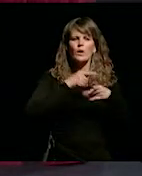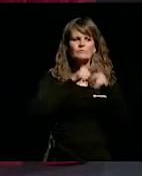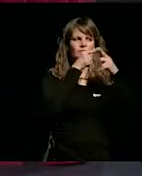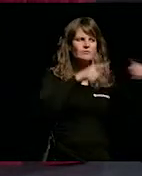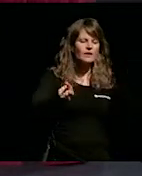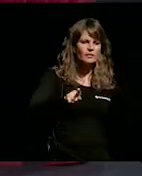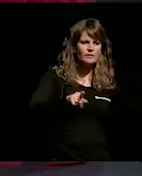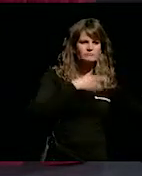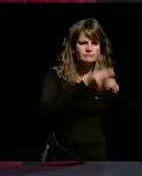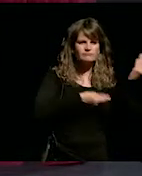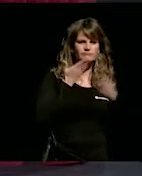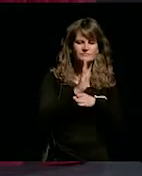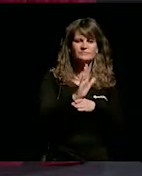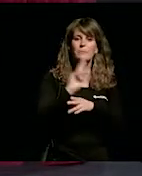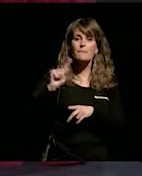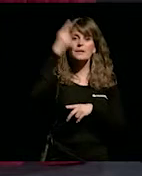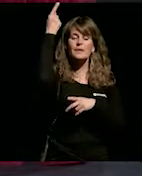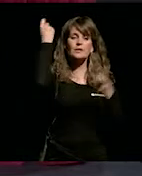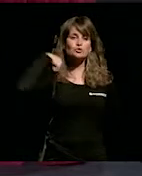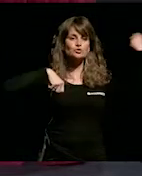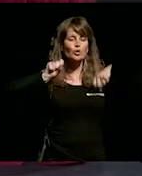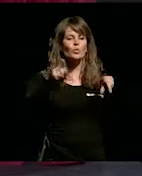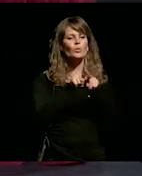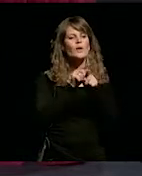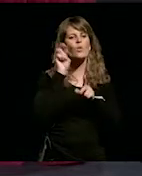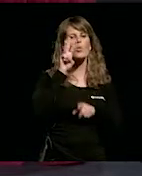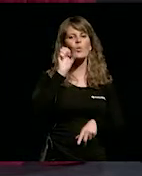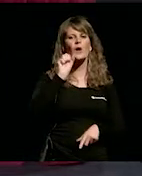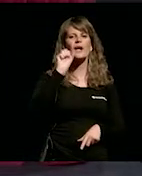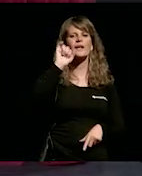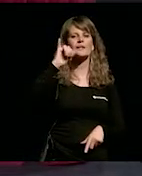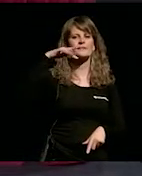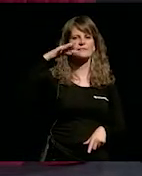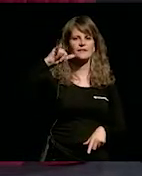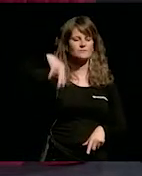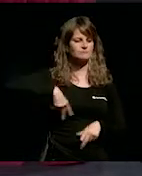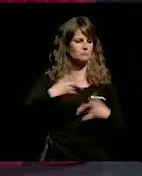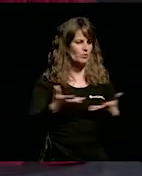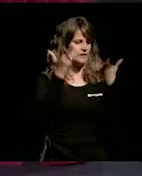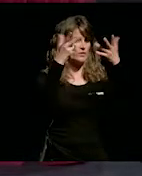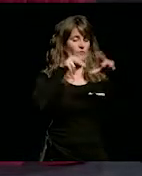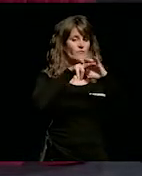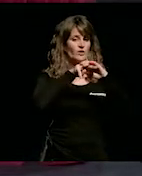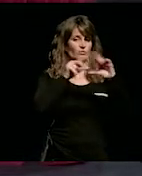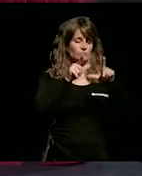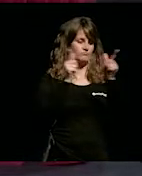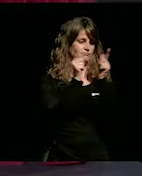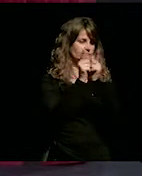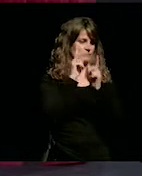El primer show se llamó Waiting, Ponderando, y se lanzó en 2013. Vamos a ver un breve vídeo.